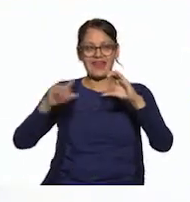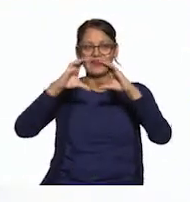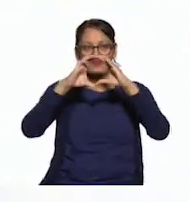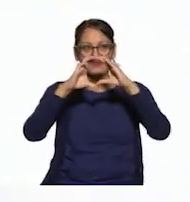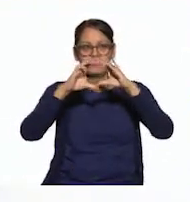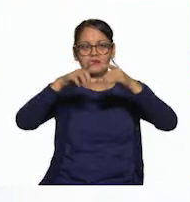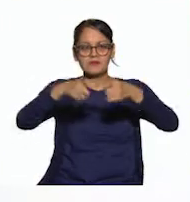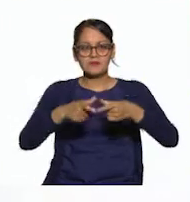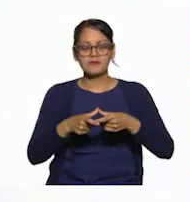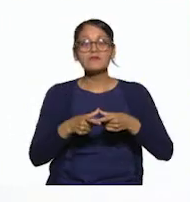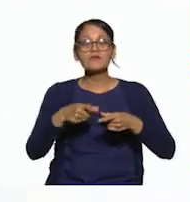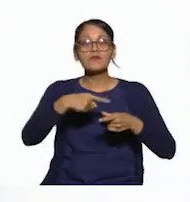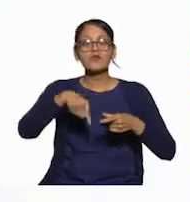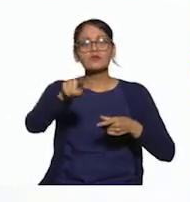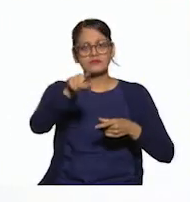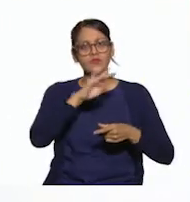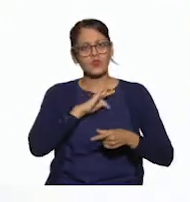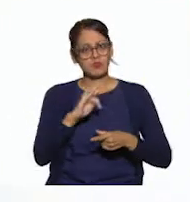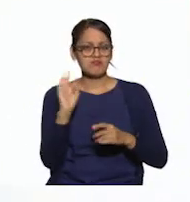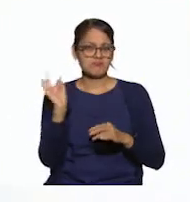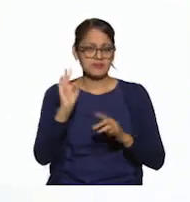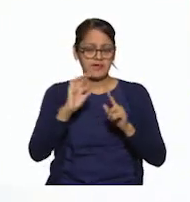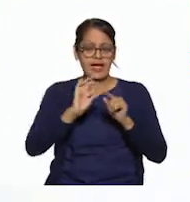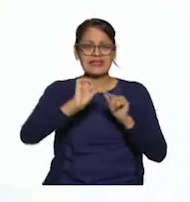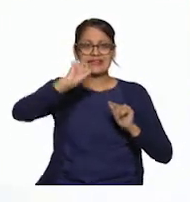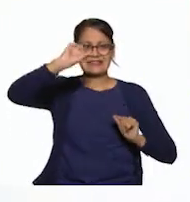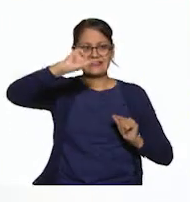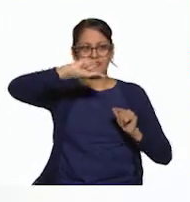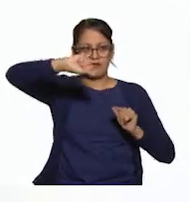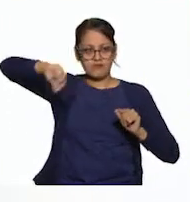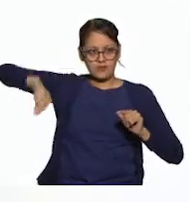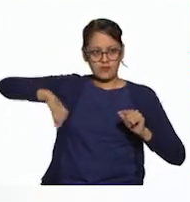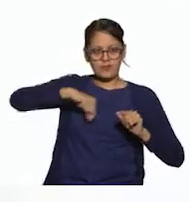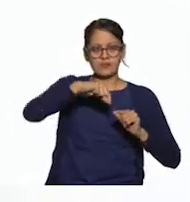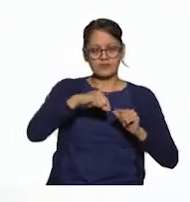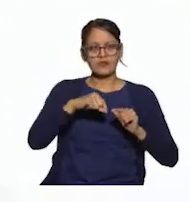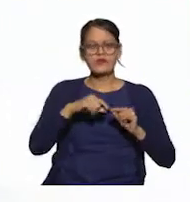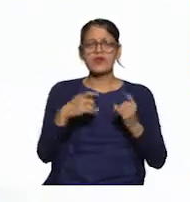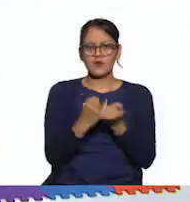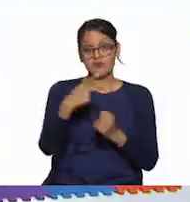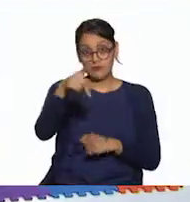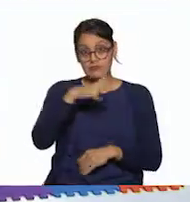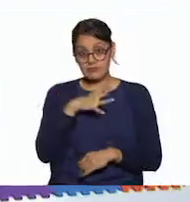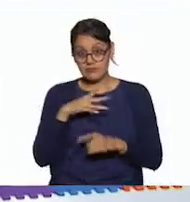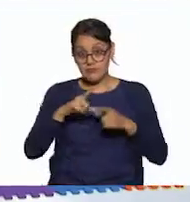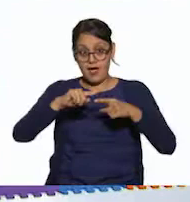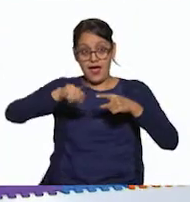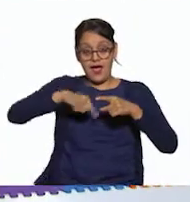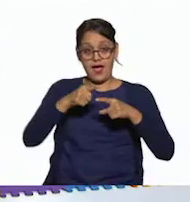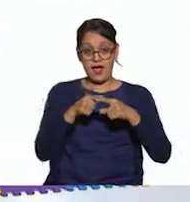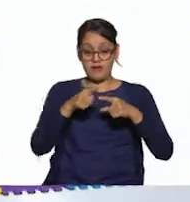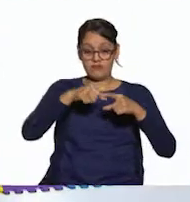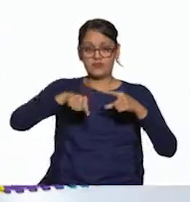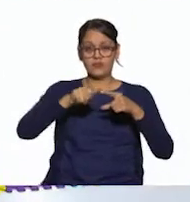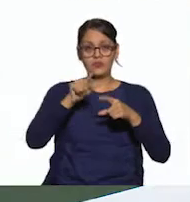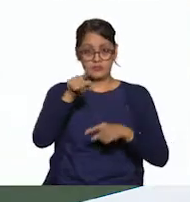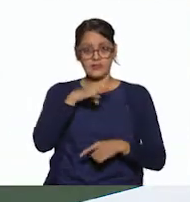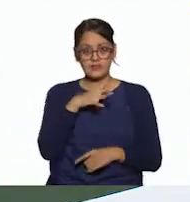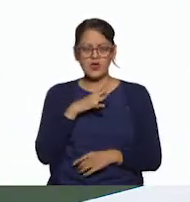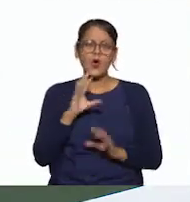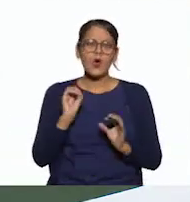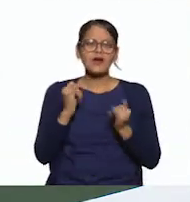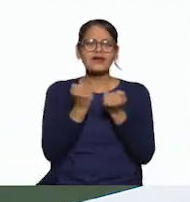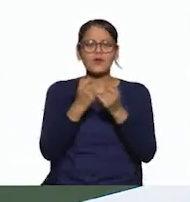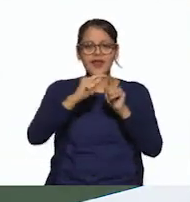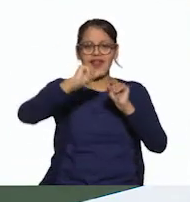marcar con alguna cinta. Exactamente. O si tienen un aro como este, pues también. Puede ser con un aro, puede ser con algún